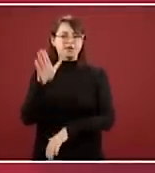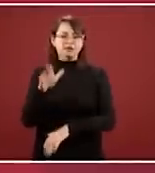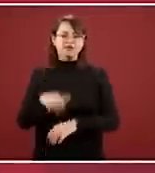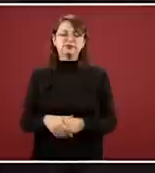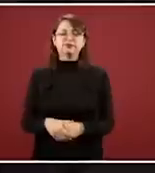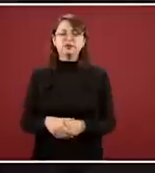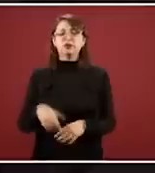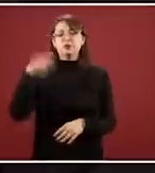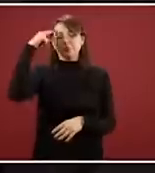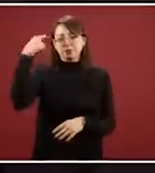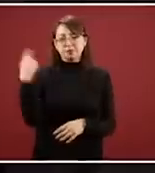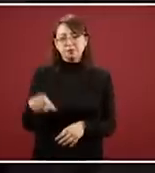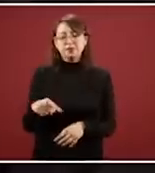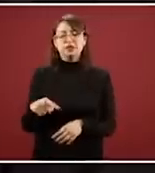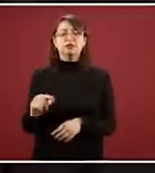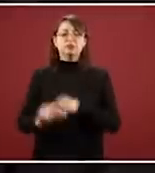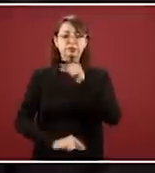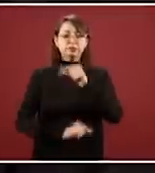a reconstruir